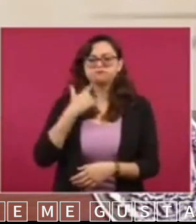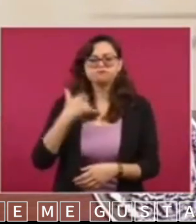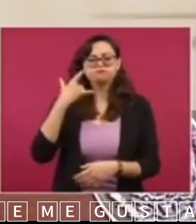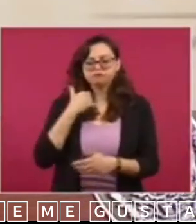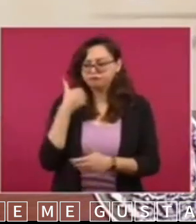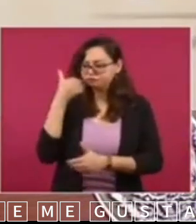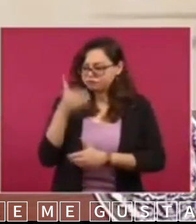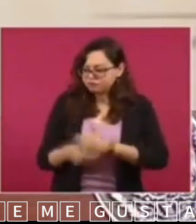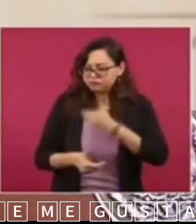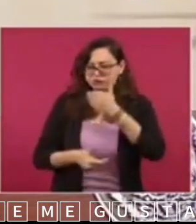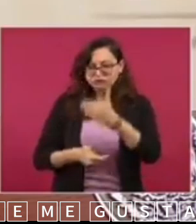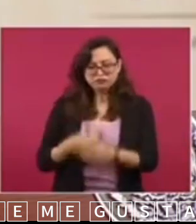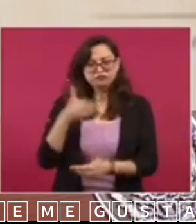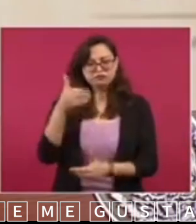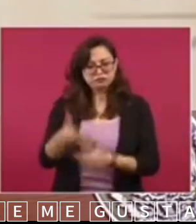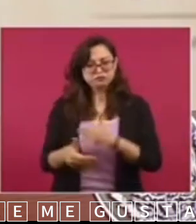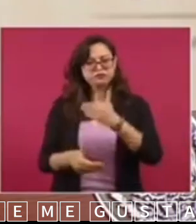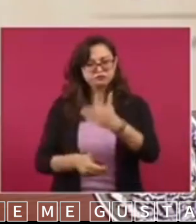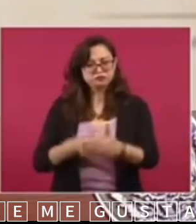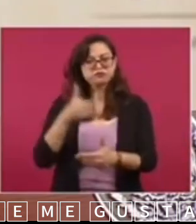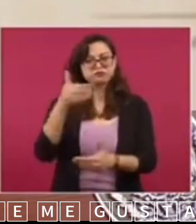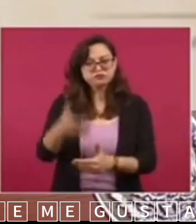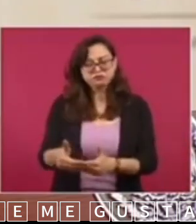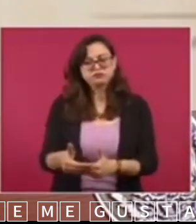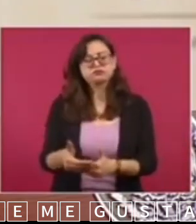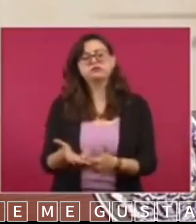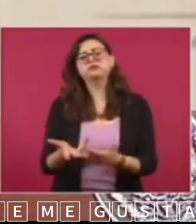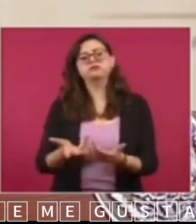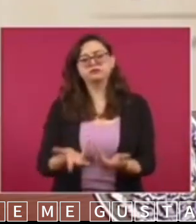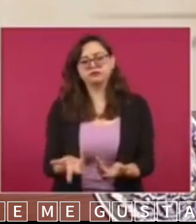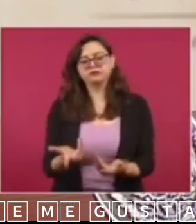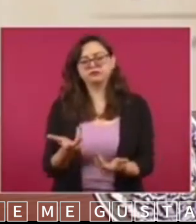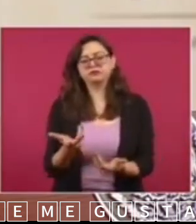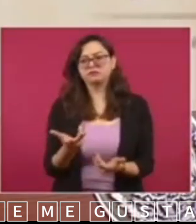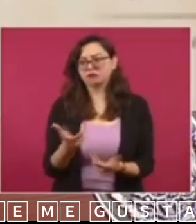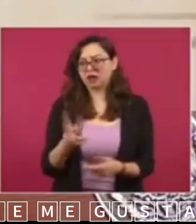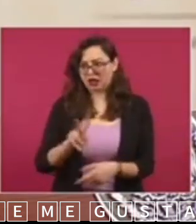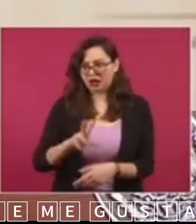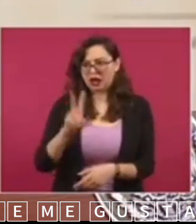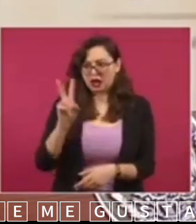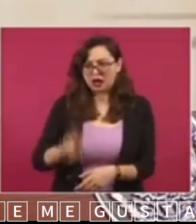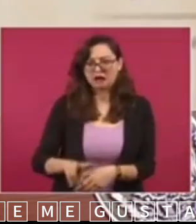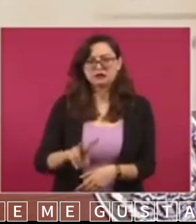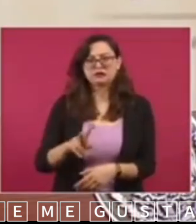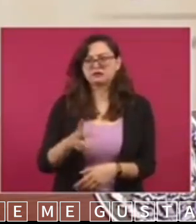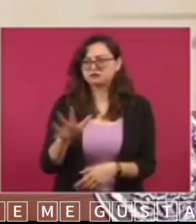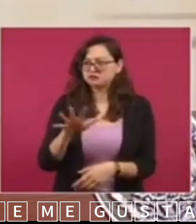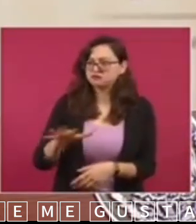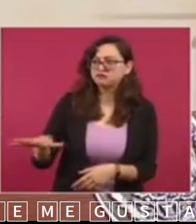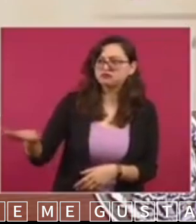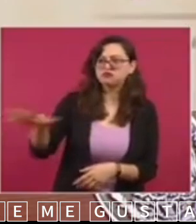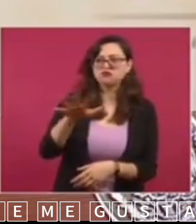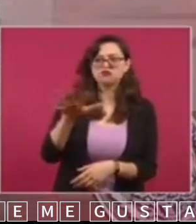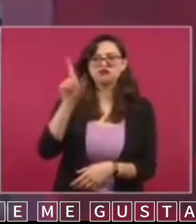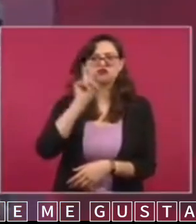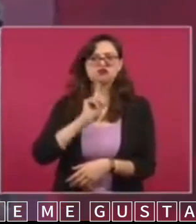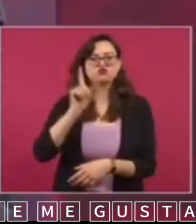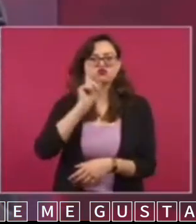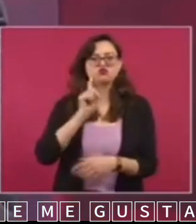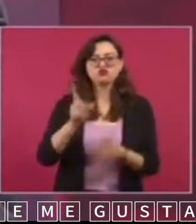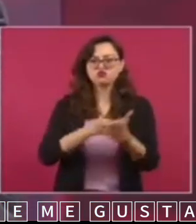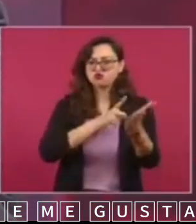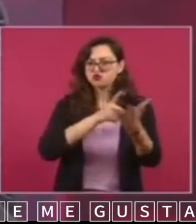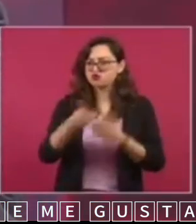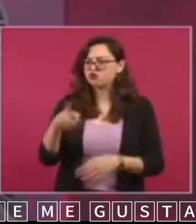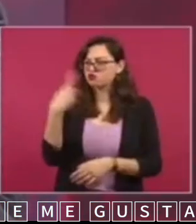hay un movimiento en favor de los derechos de las mujeres